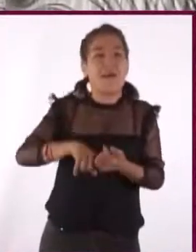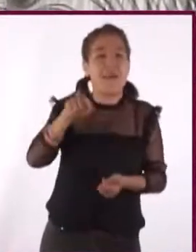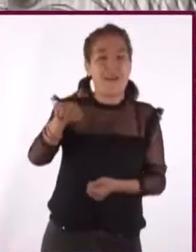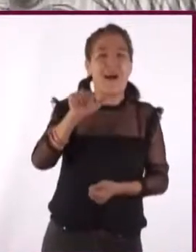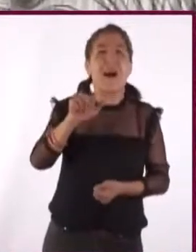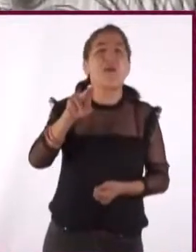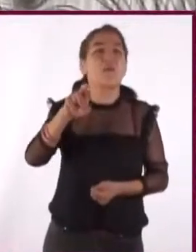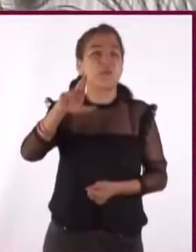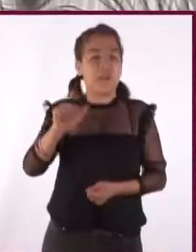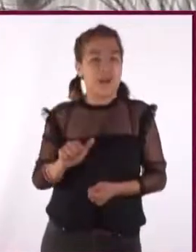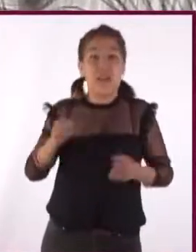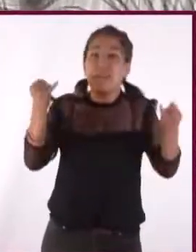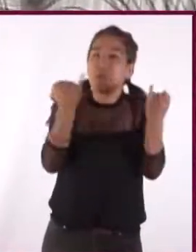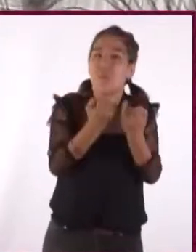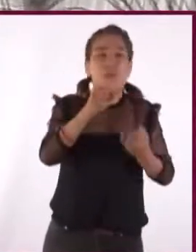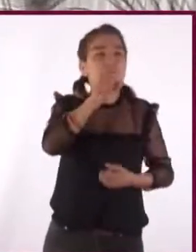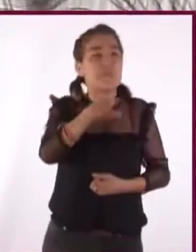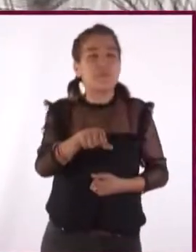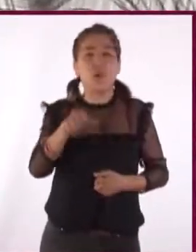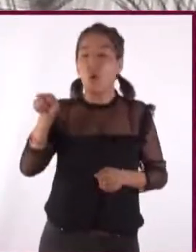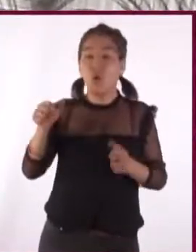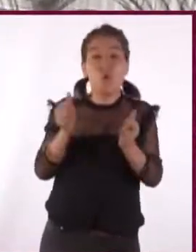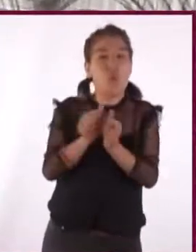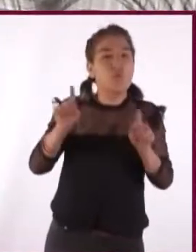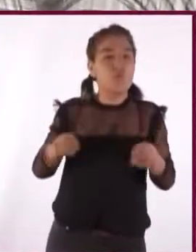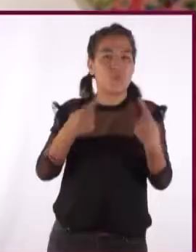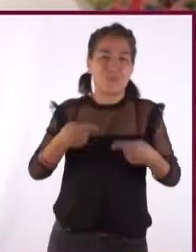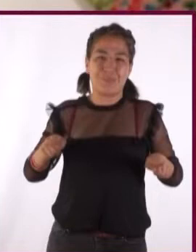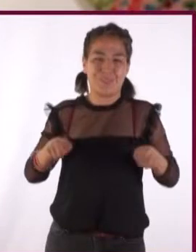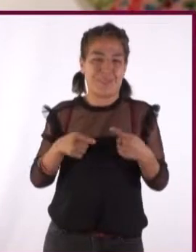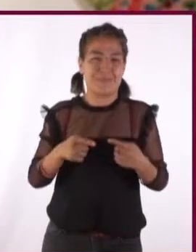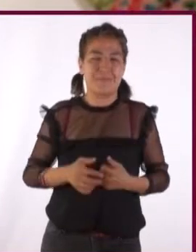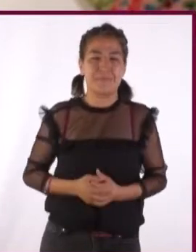áurea, ¿no? Pero lo mismo ocurre con la música.